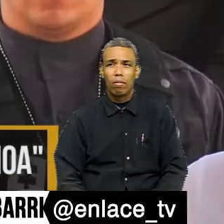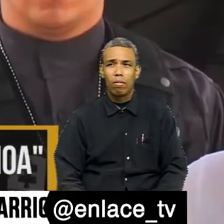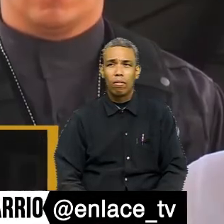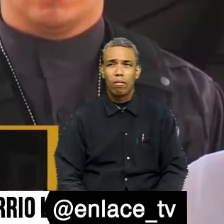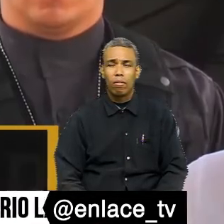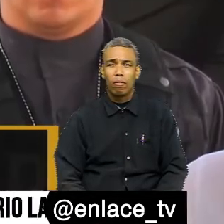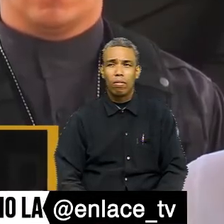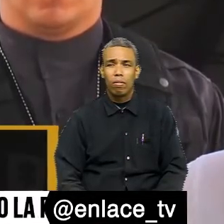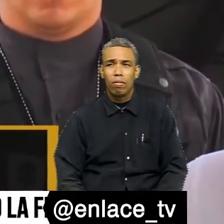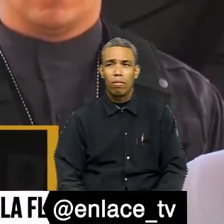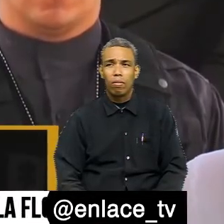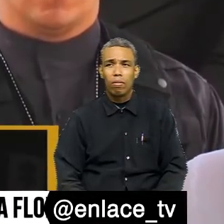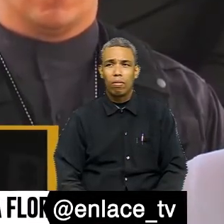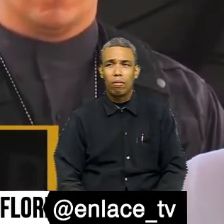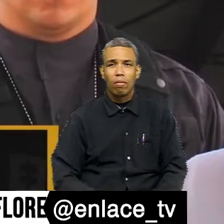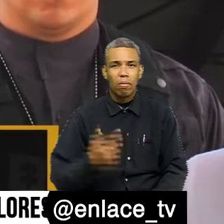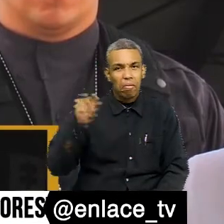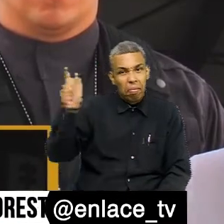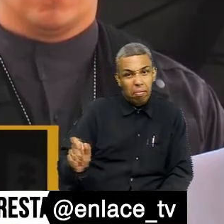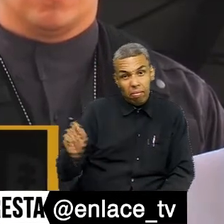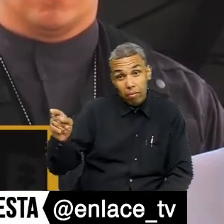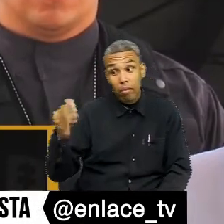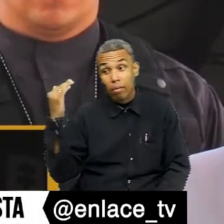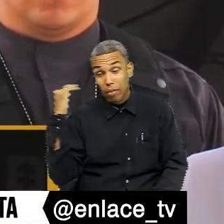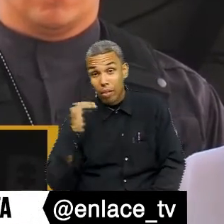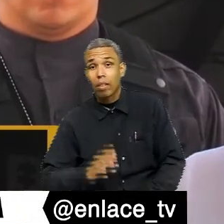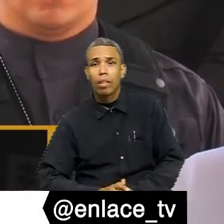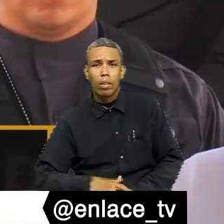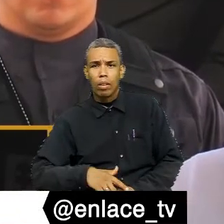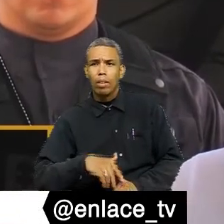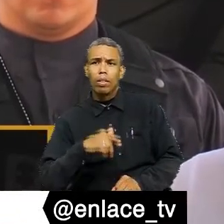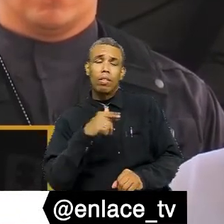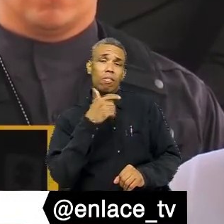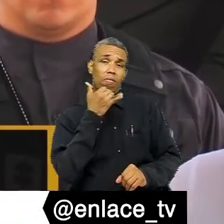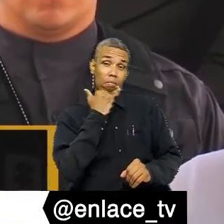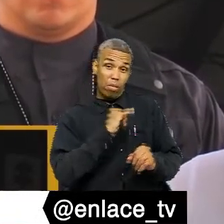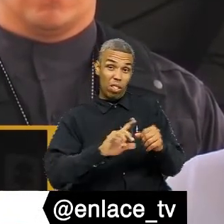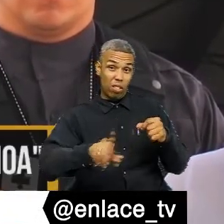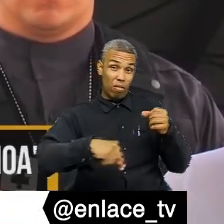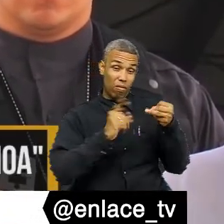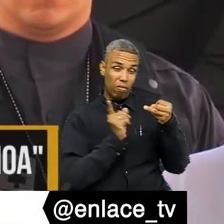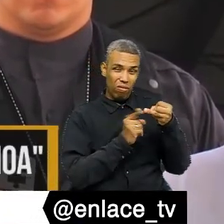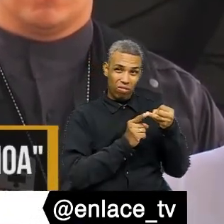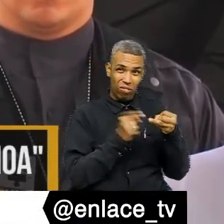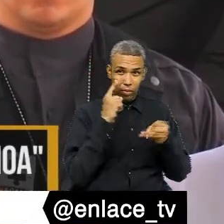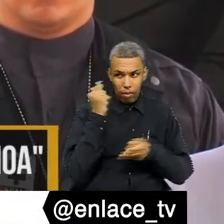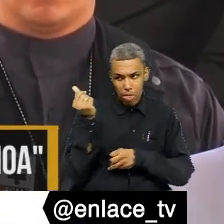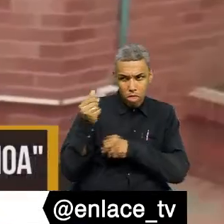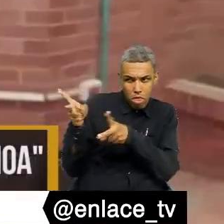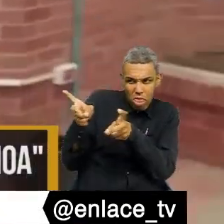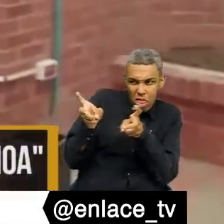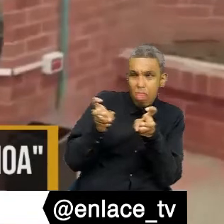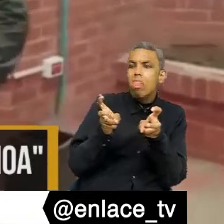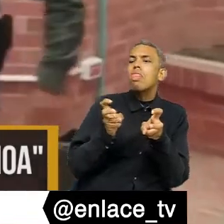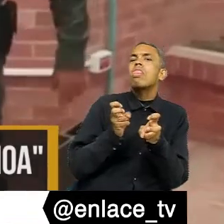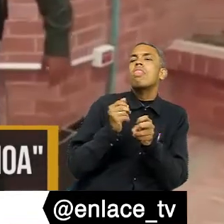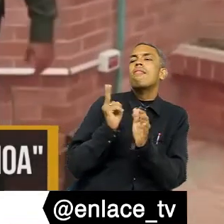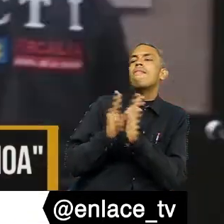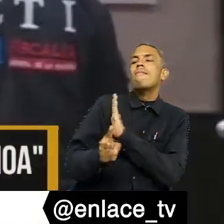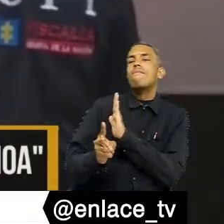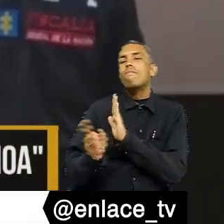Tiene tres requerimientos judiciales, uno por extorsión agravada, entre otros delitos, otro por homicidio.